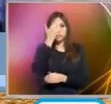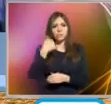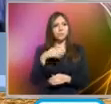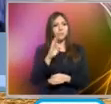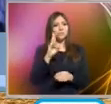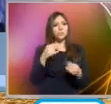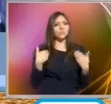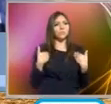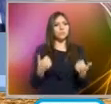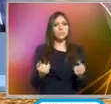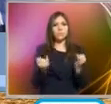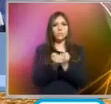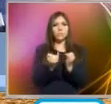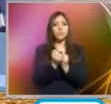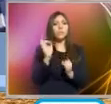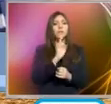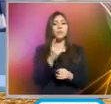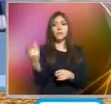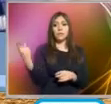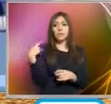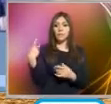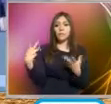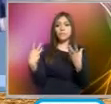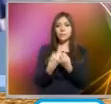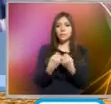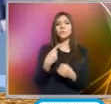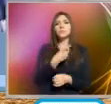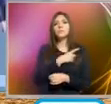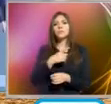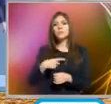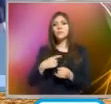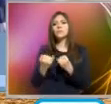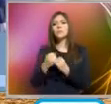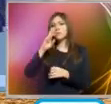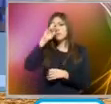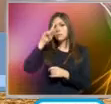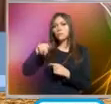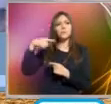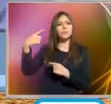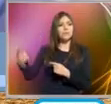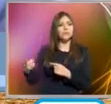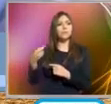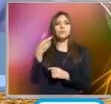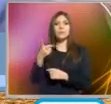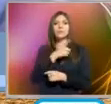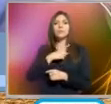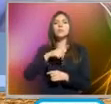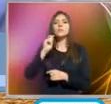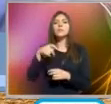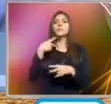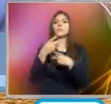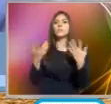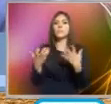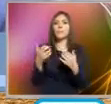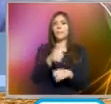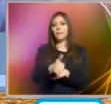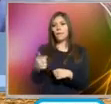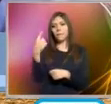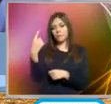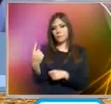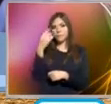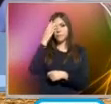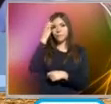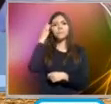si yo estoy contigo, yo tengo que también respetar lo que para ti significa. Entonces, hasta dónde vamos a llegar o hasta dónde permitimos cada uno.